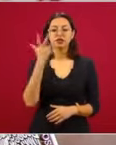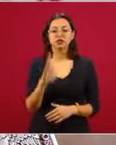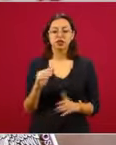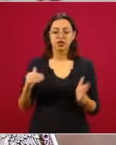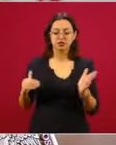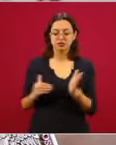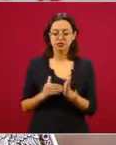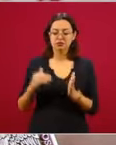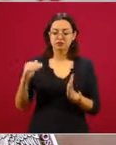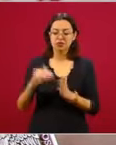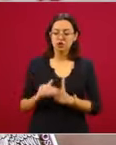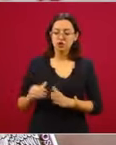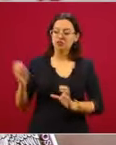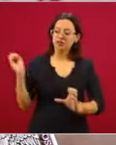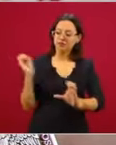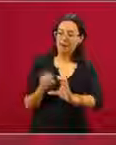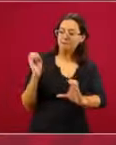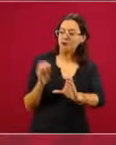10 millones de envíos